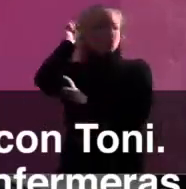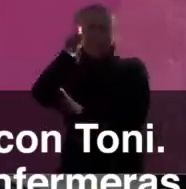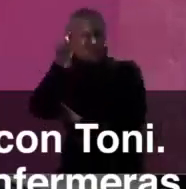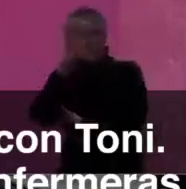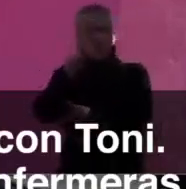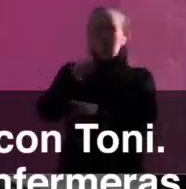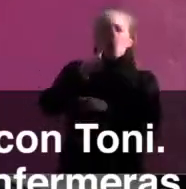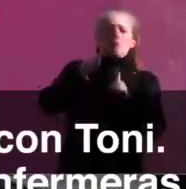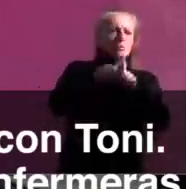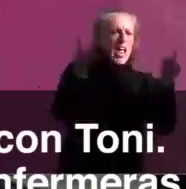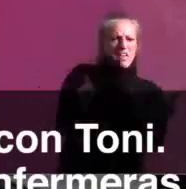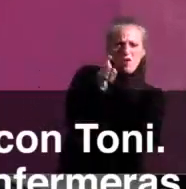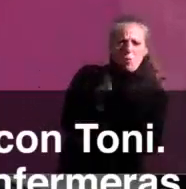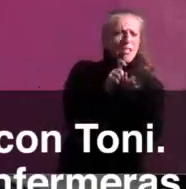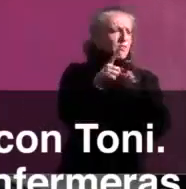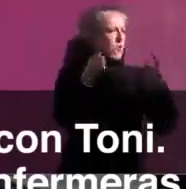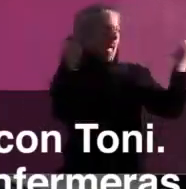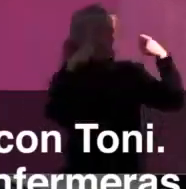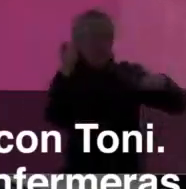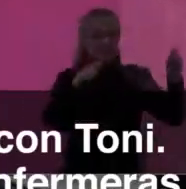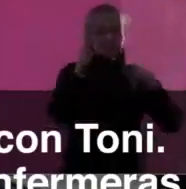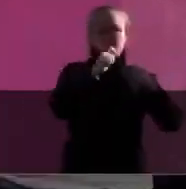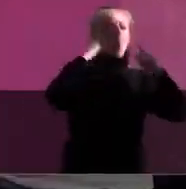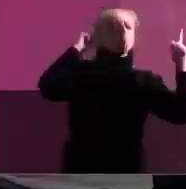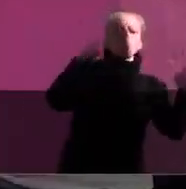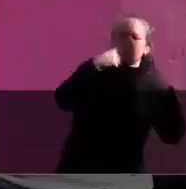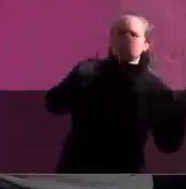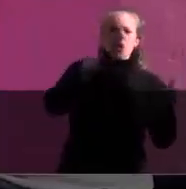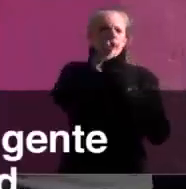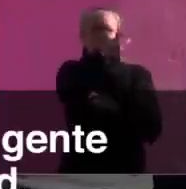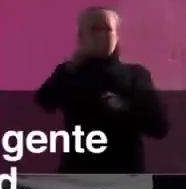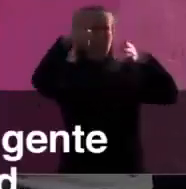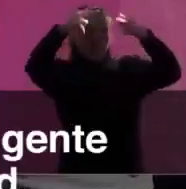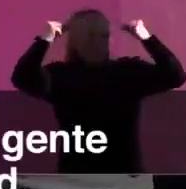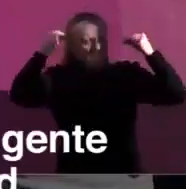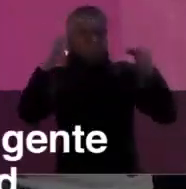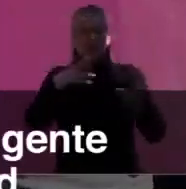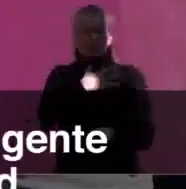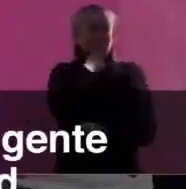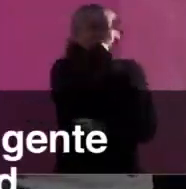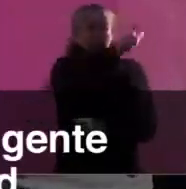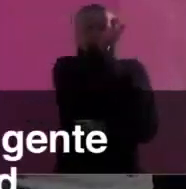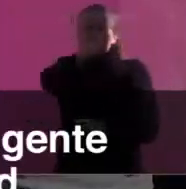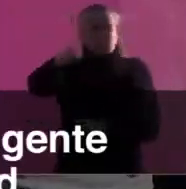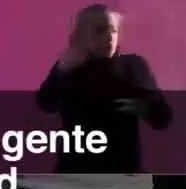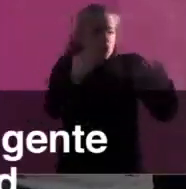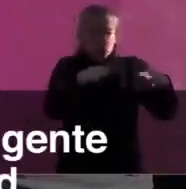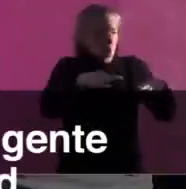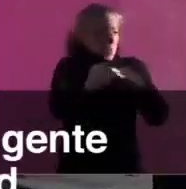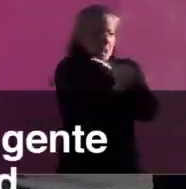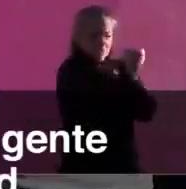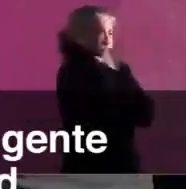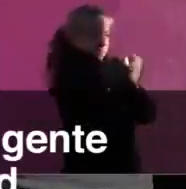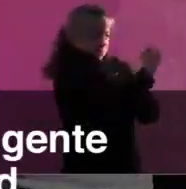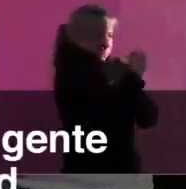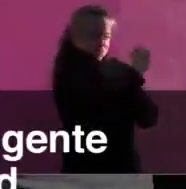informáticos, activistas, músicos, enfermeras. La gente, nuestra gente, la gente común,